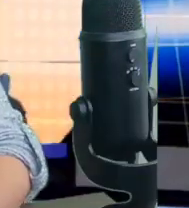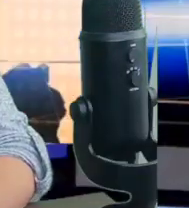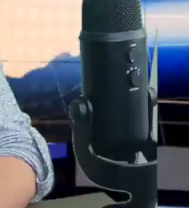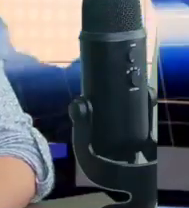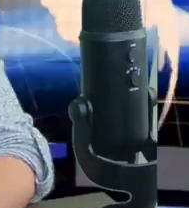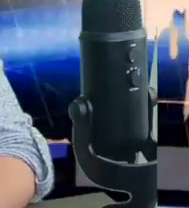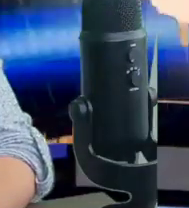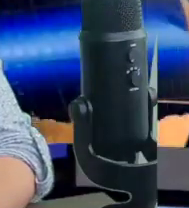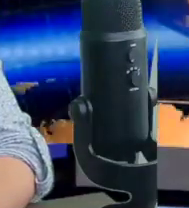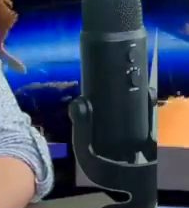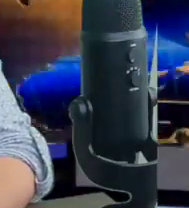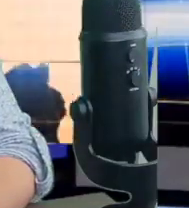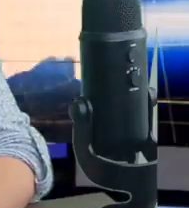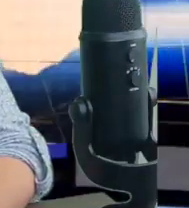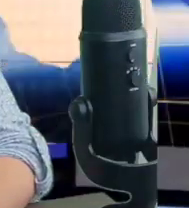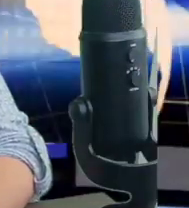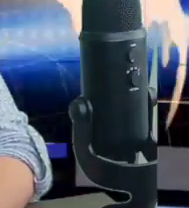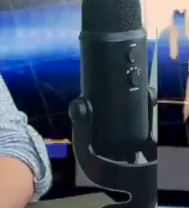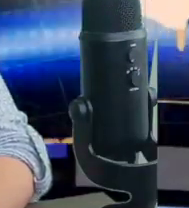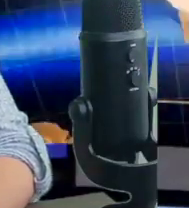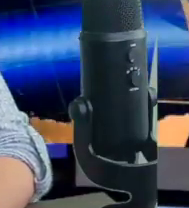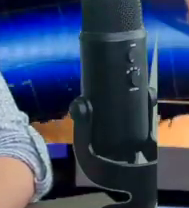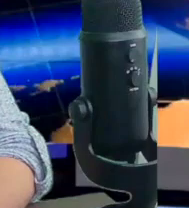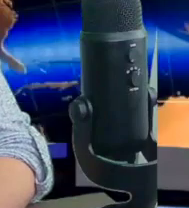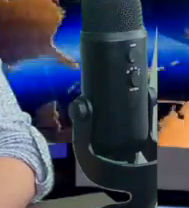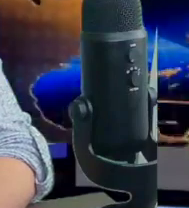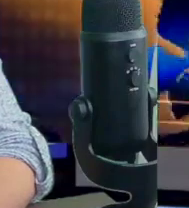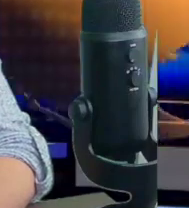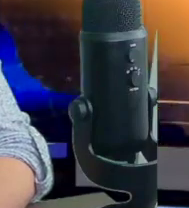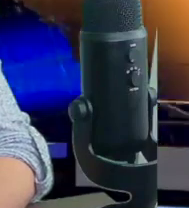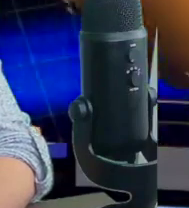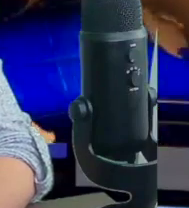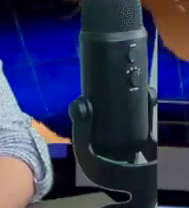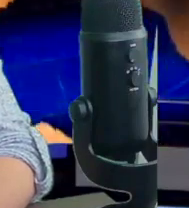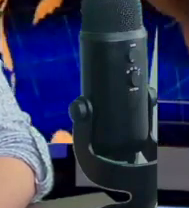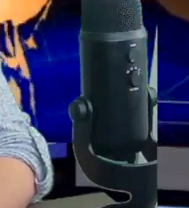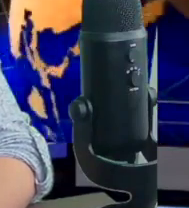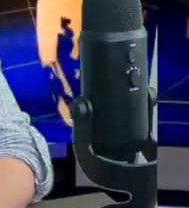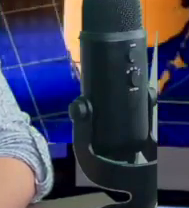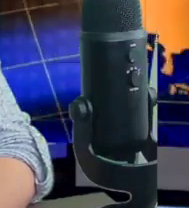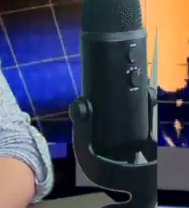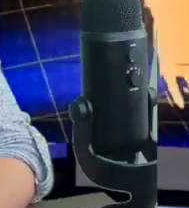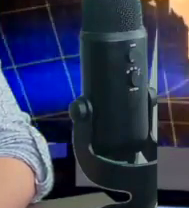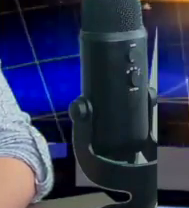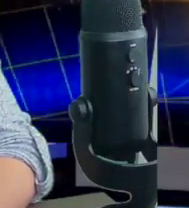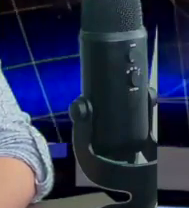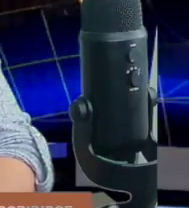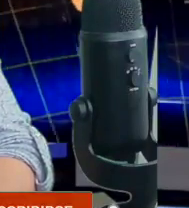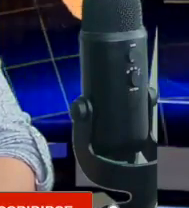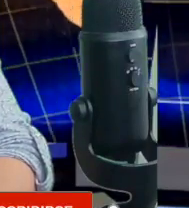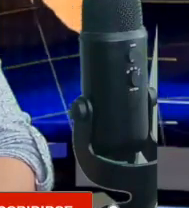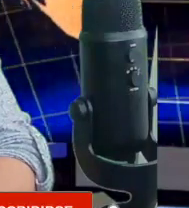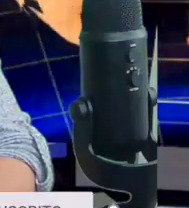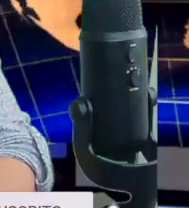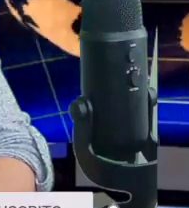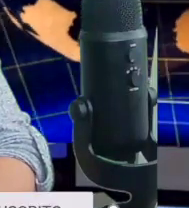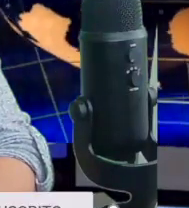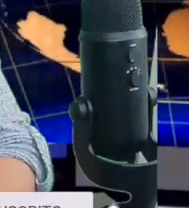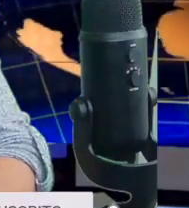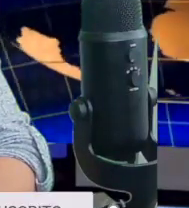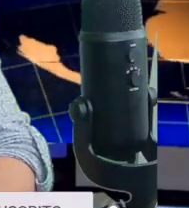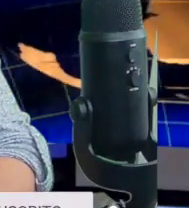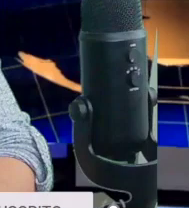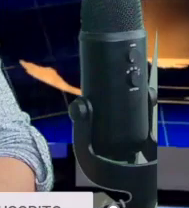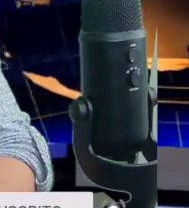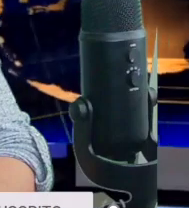ustedes trayéndoles la mejor información de lo que va pasando en México y el mundo entero. Antes de que entremos con el tema, los invito a que se suscriban y activen